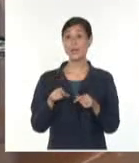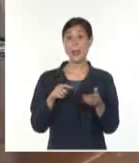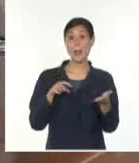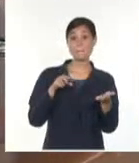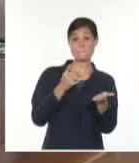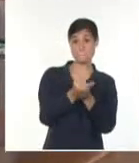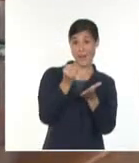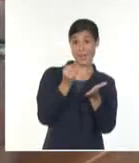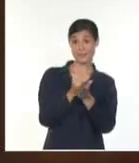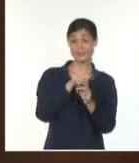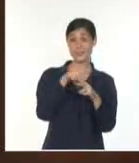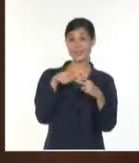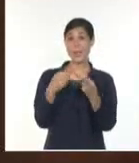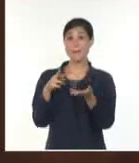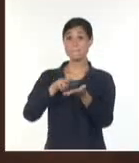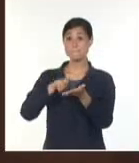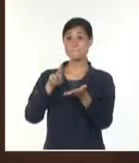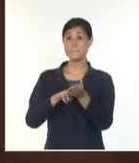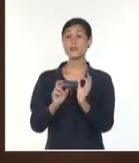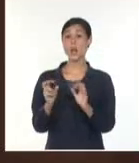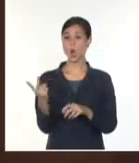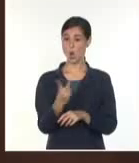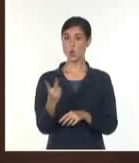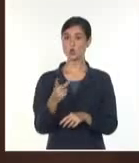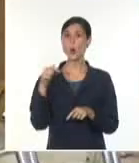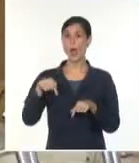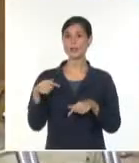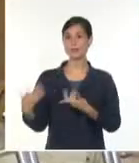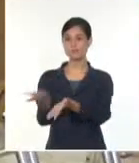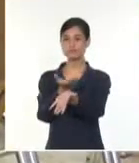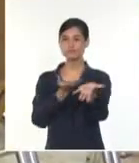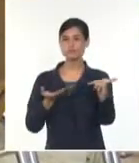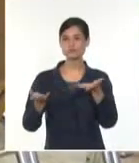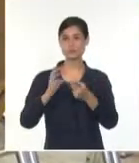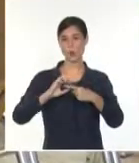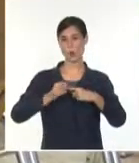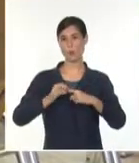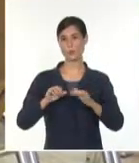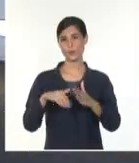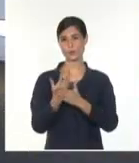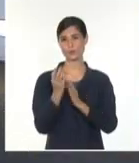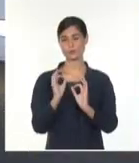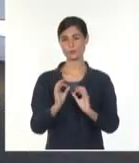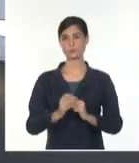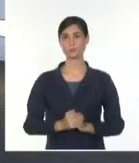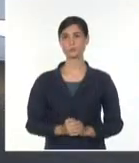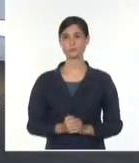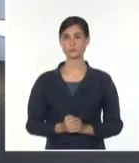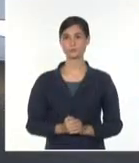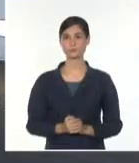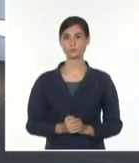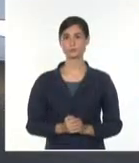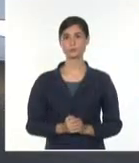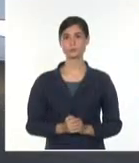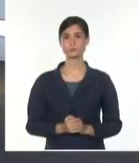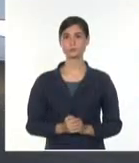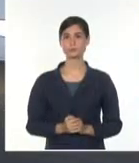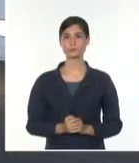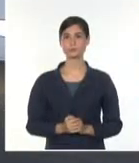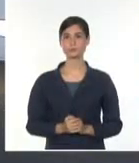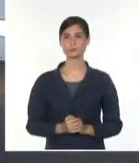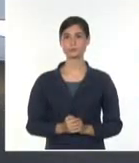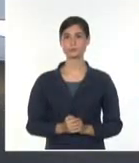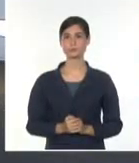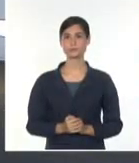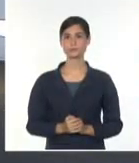racializados en el audiovisual José Vásquez ferreiro canal cubano de noticias antes de finalizar